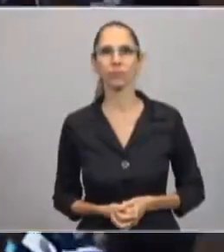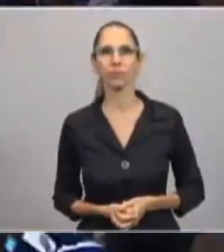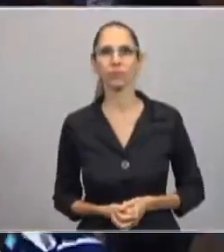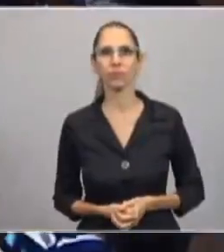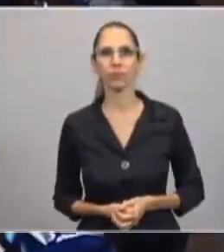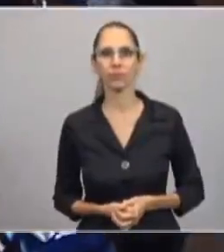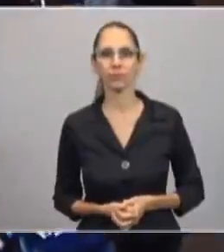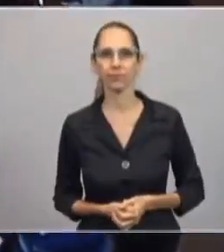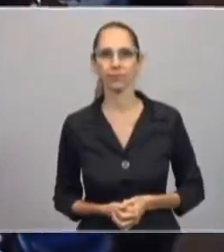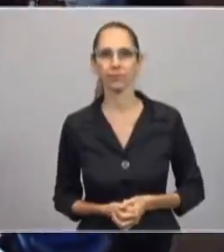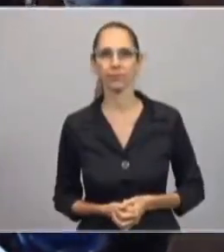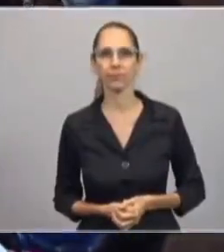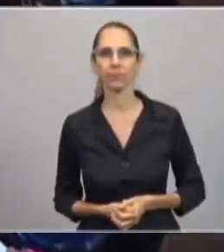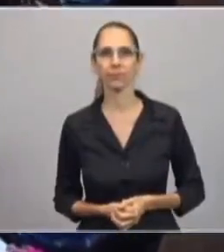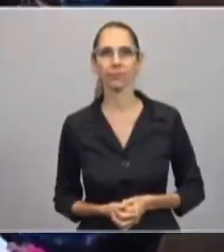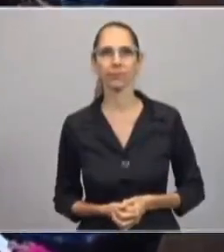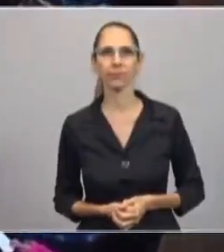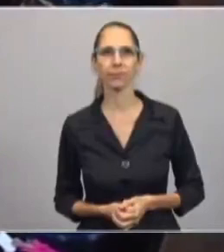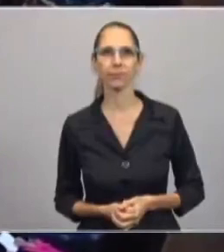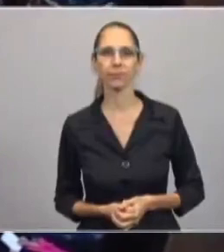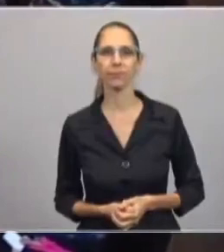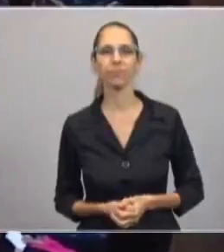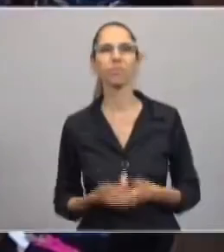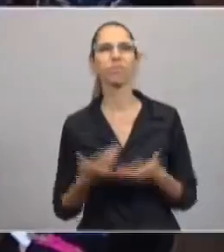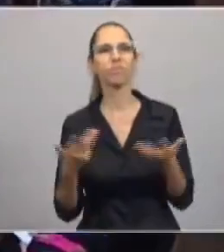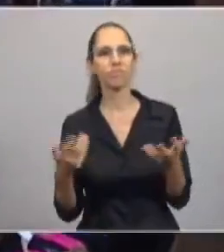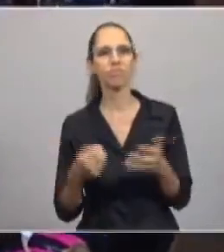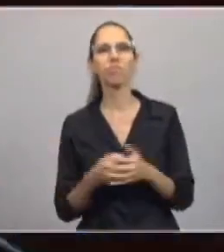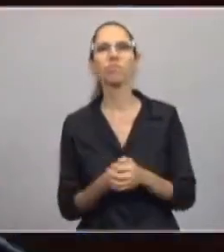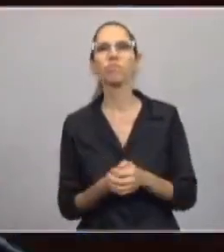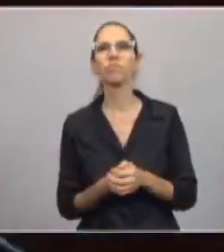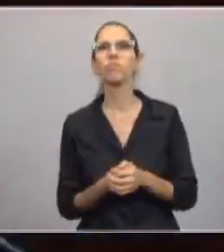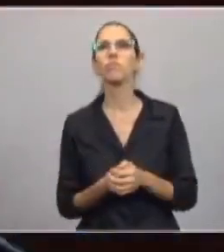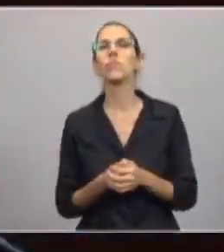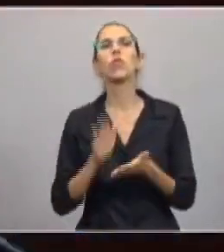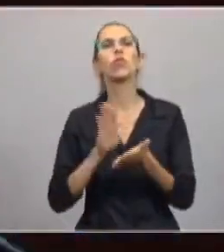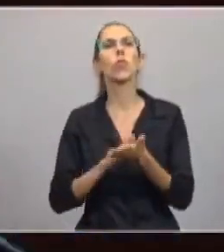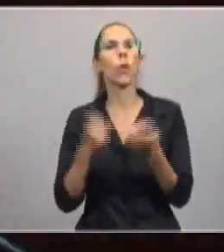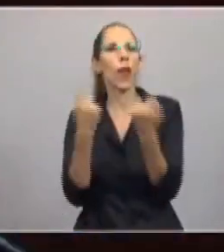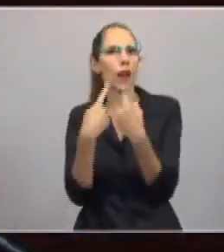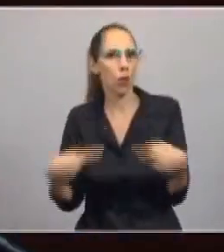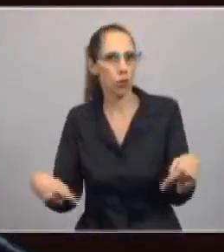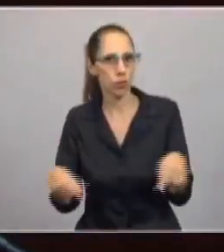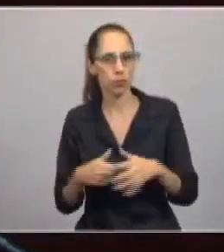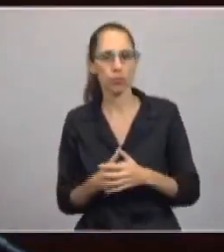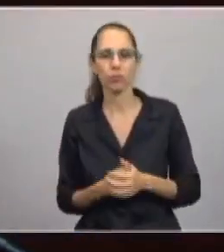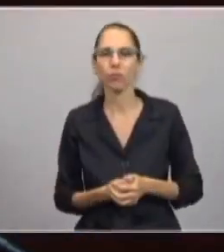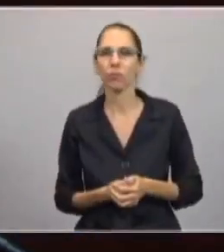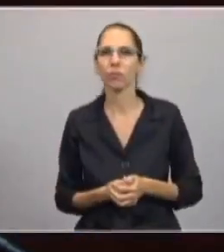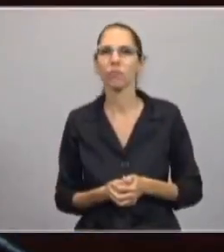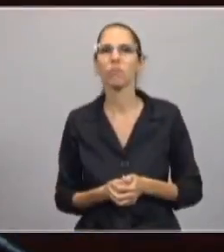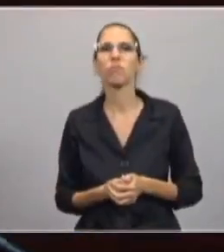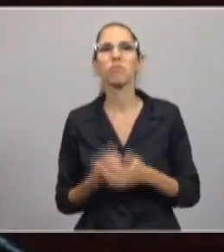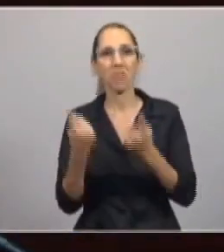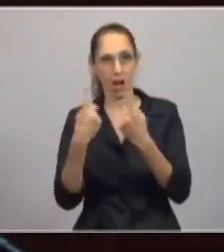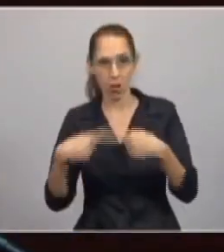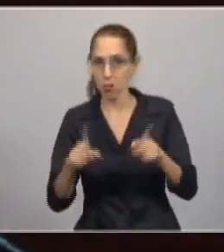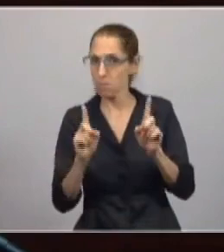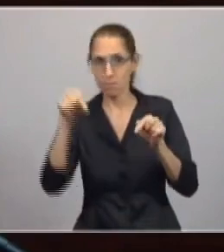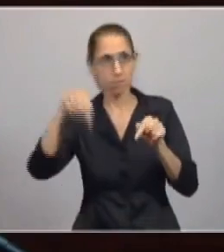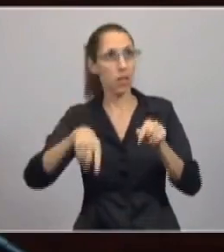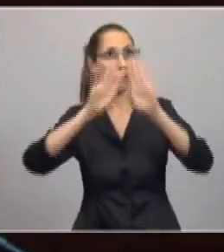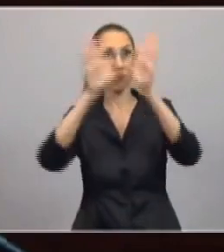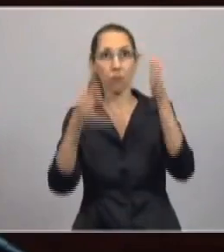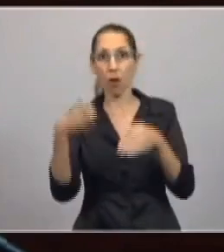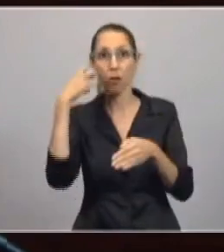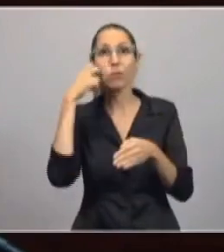Desde el punto de vista de los recursos, y aprobado por esta